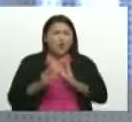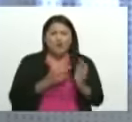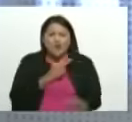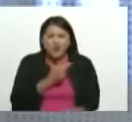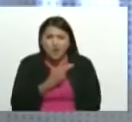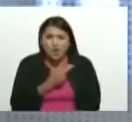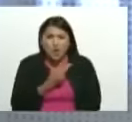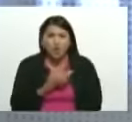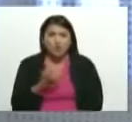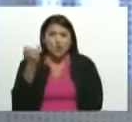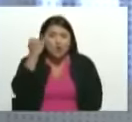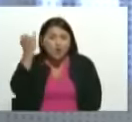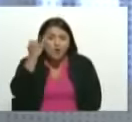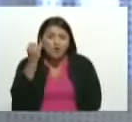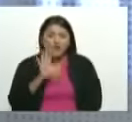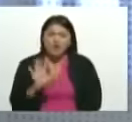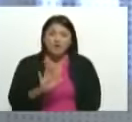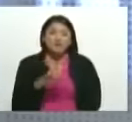religioso, ni ideológico.